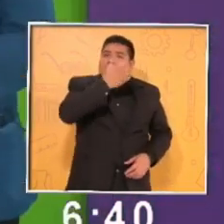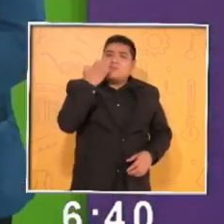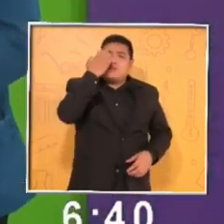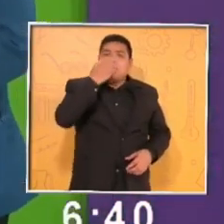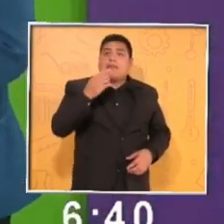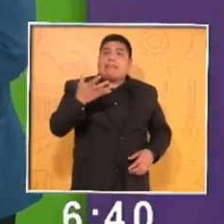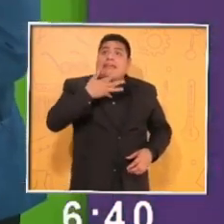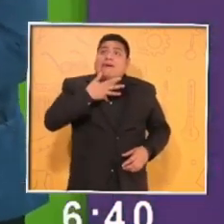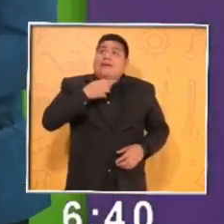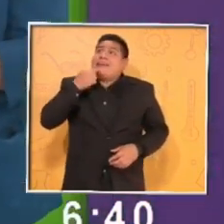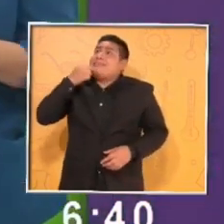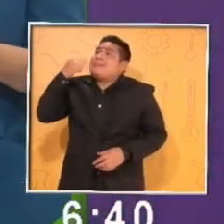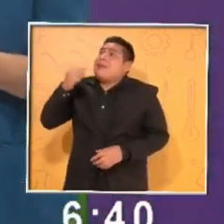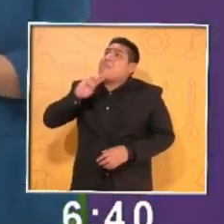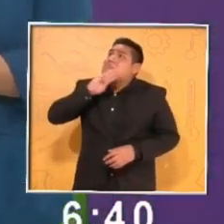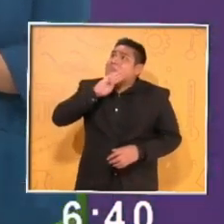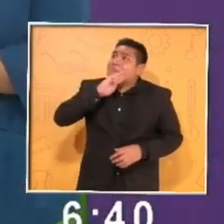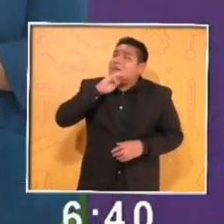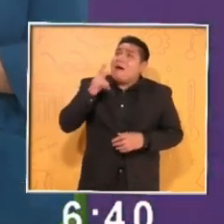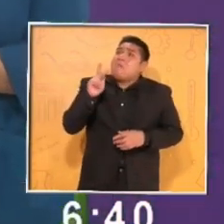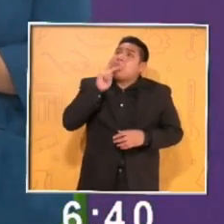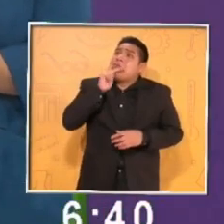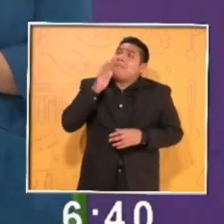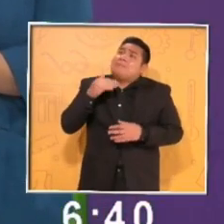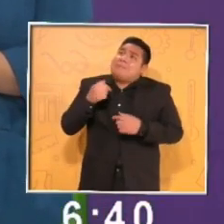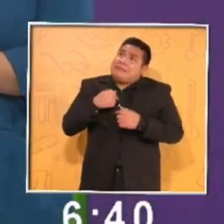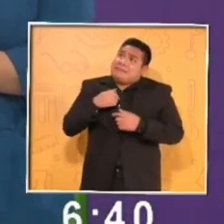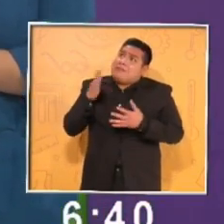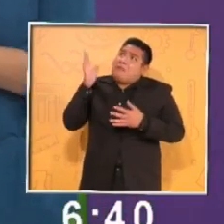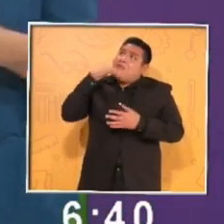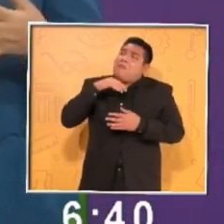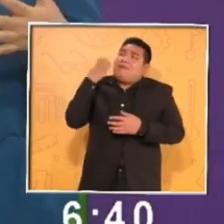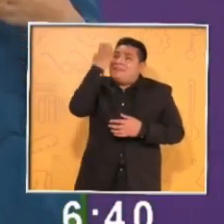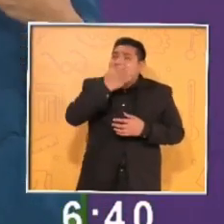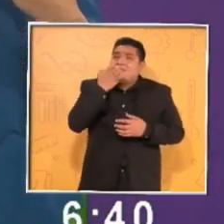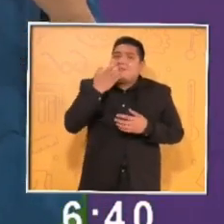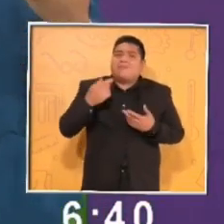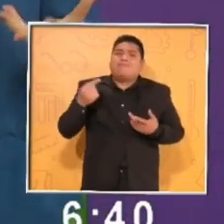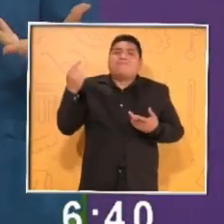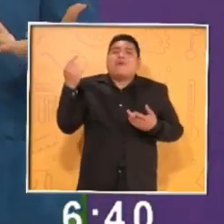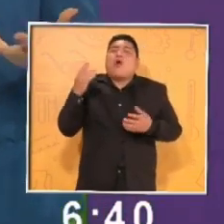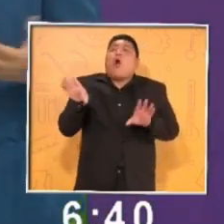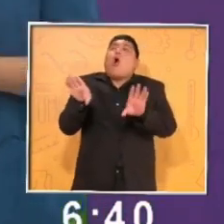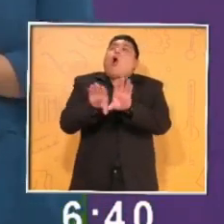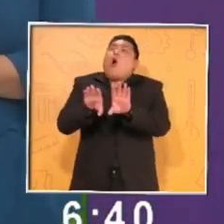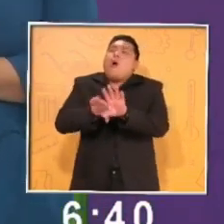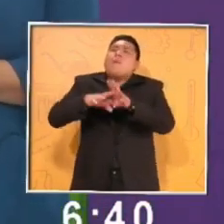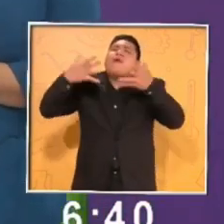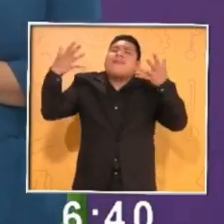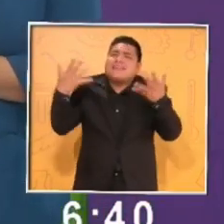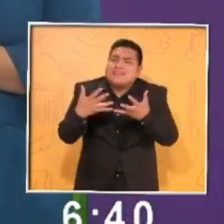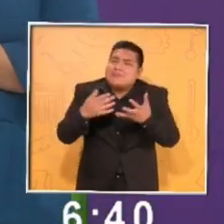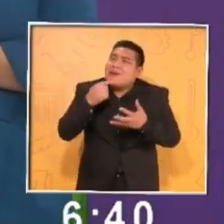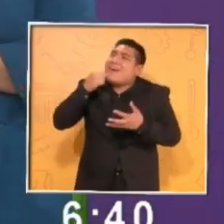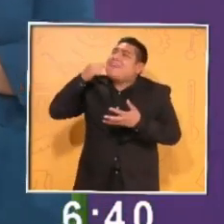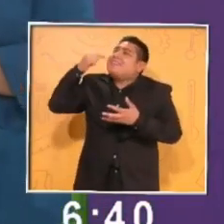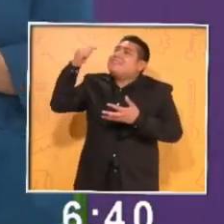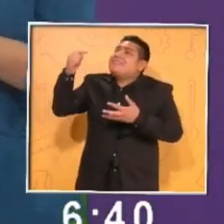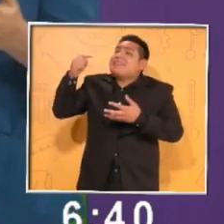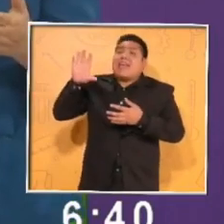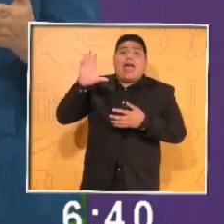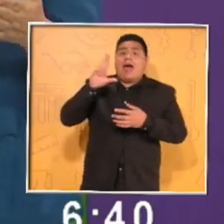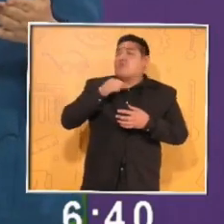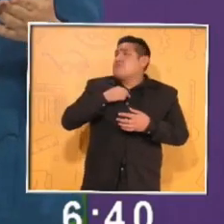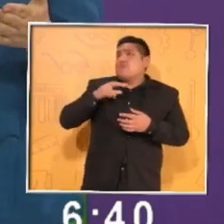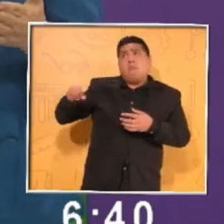a nuestra mamá o a nuestro papá que nos fue mal en el examen? ¿Cómo los convencemos de que no fue nuestra culpa,